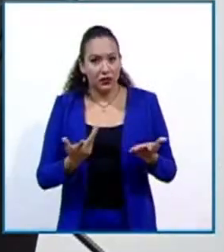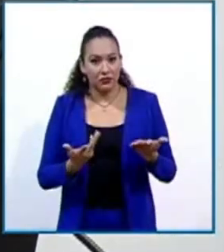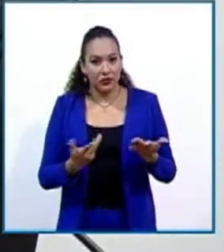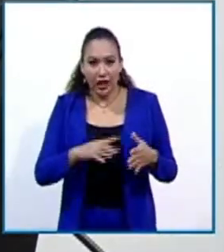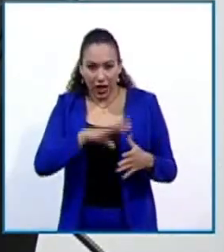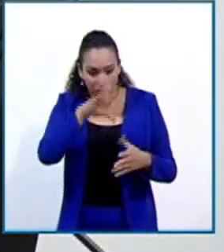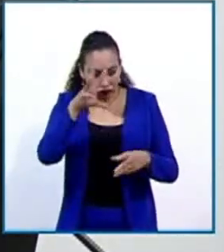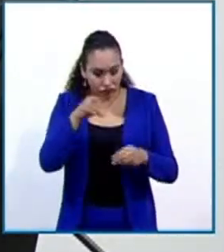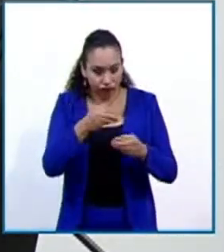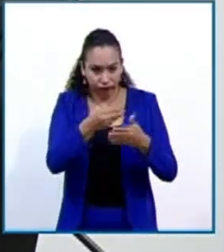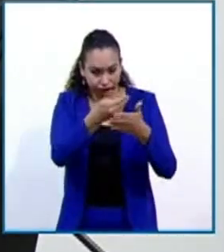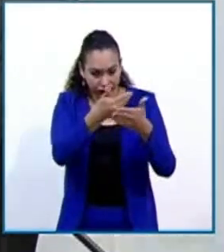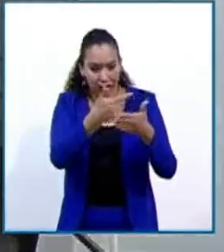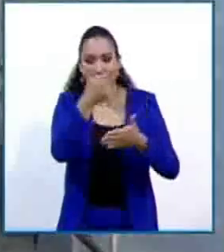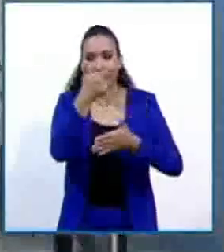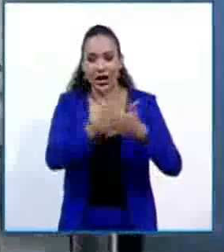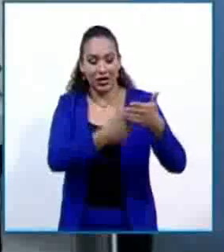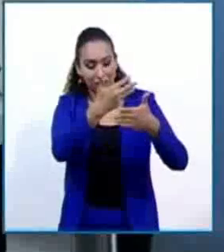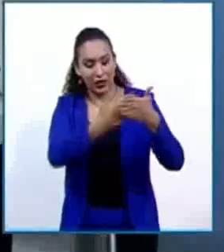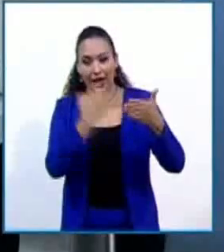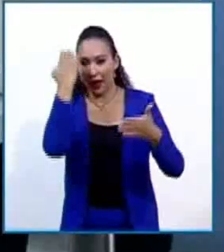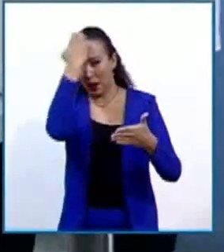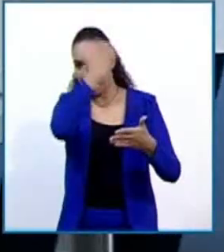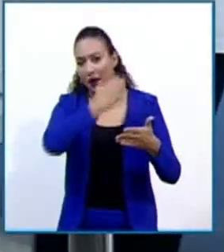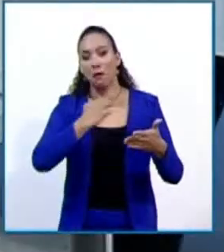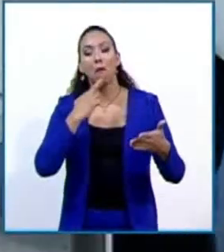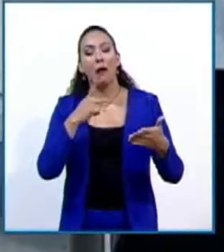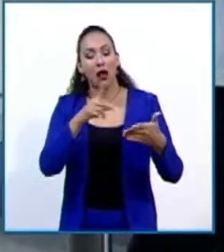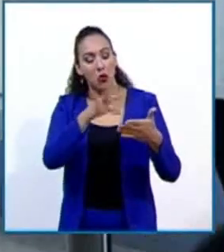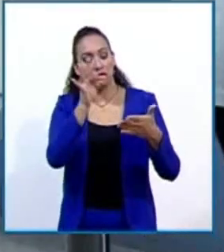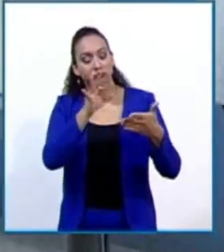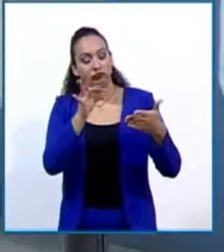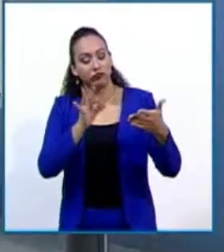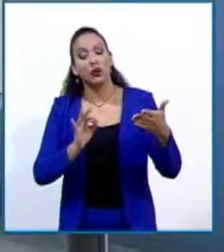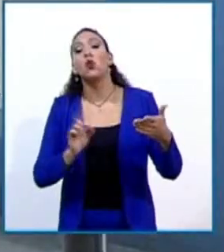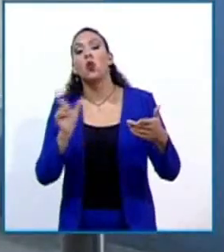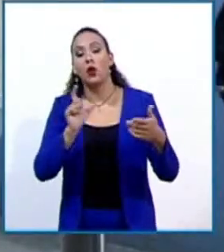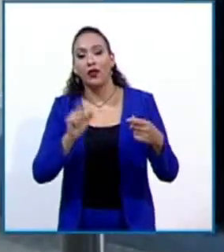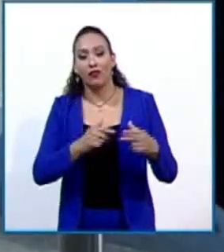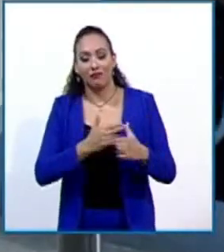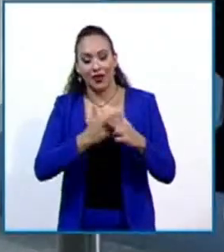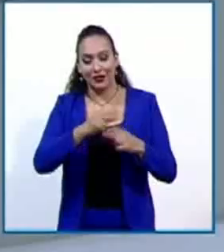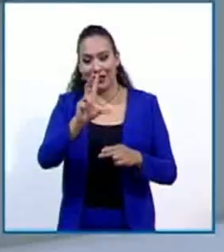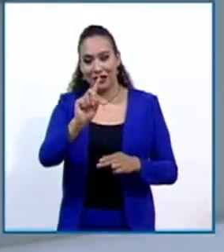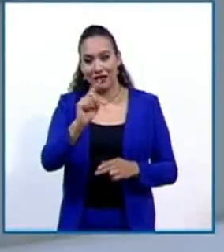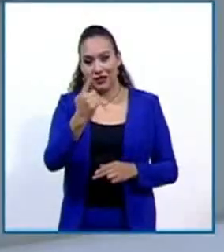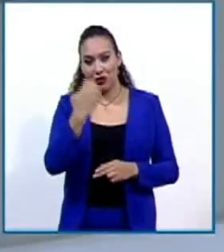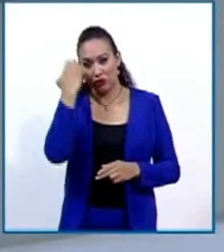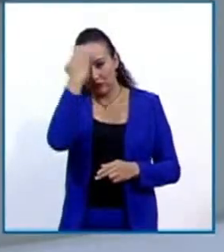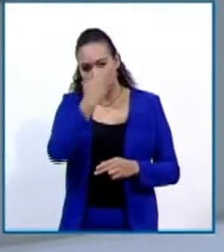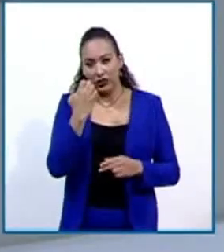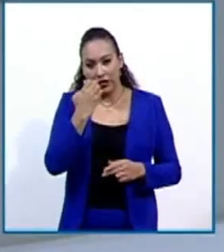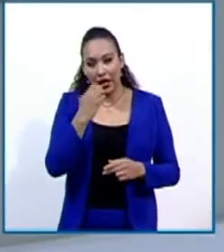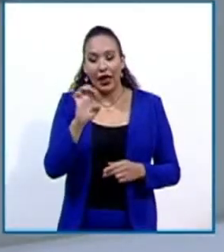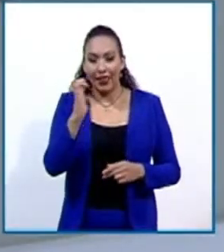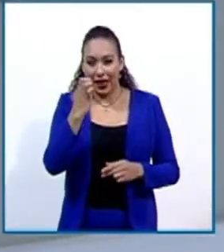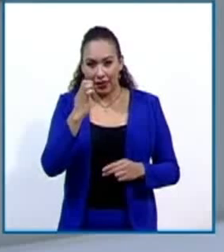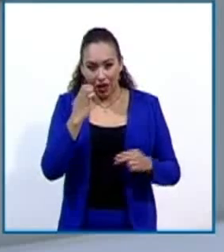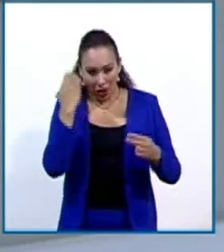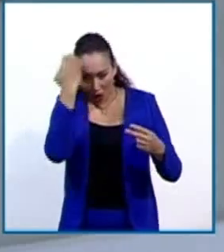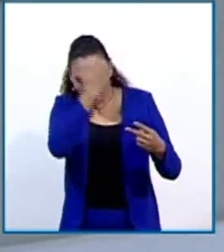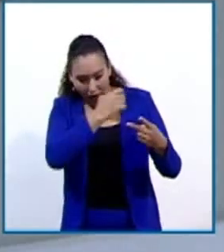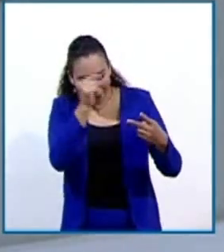las personas mejor evaluadas, lo que deberán realizar a más tardar el 31 de enero. A pesar de diversas